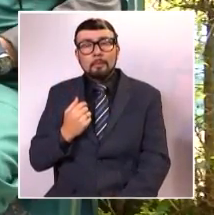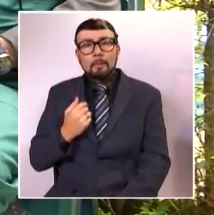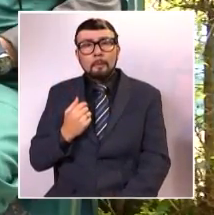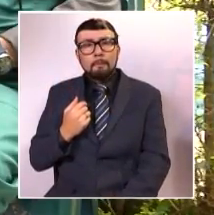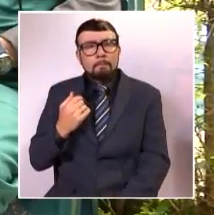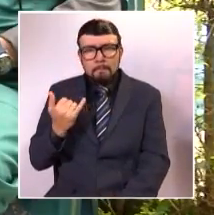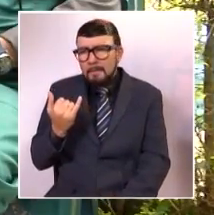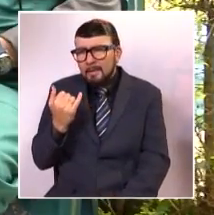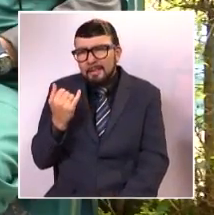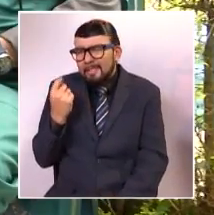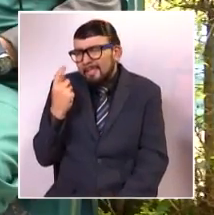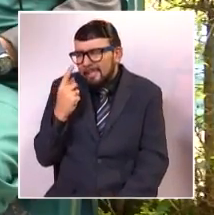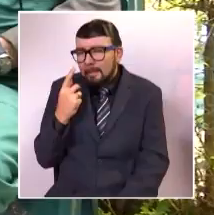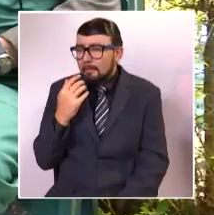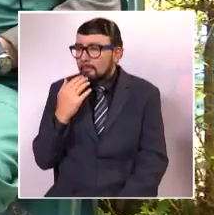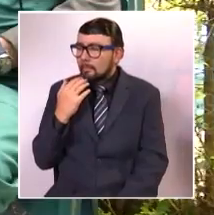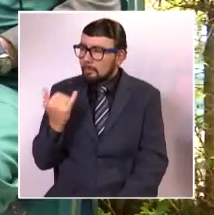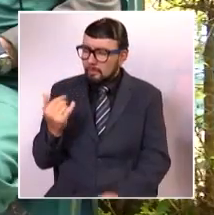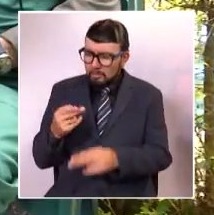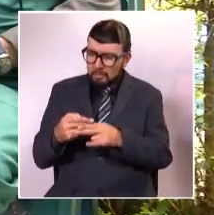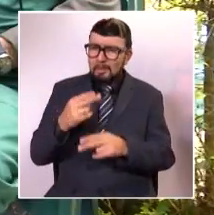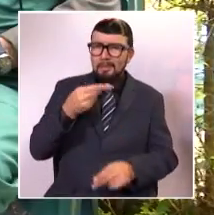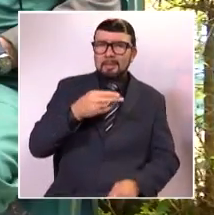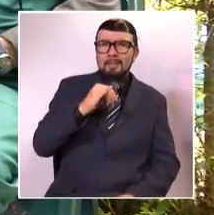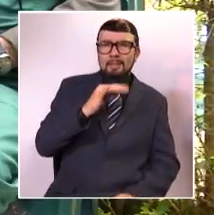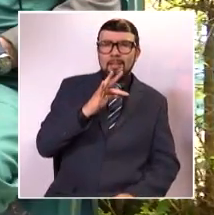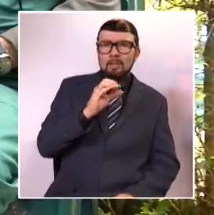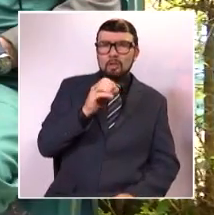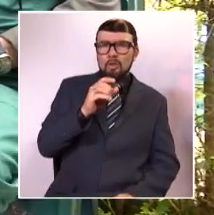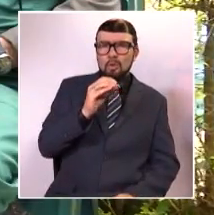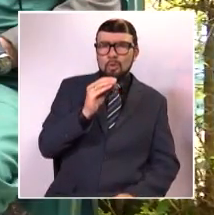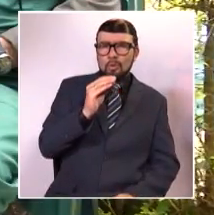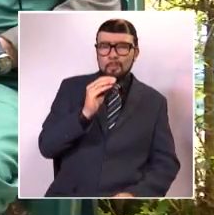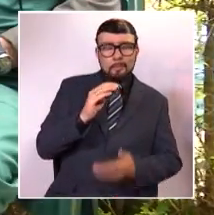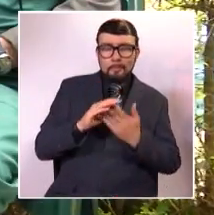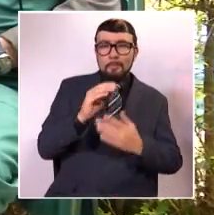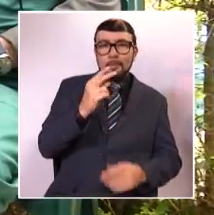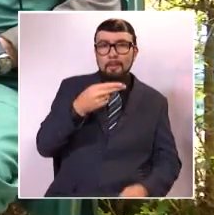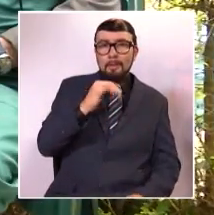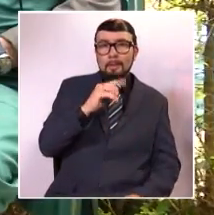en idioma paisa, qué es histoquímica, qué es histología, qué es...